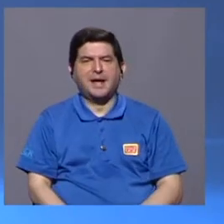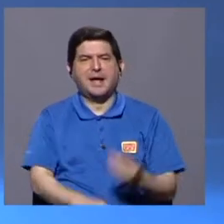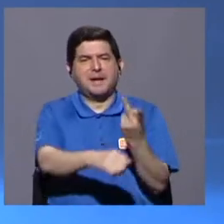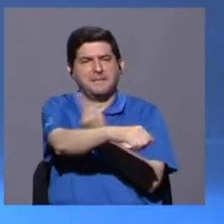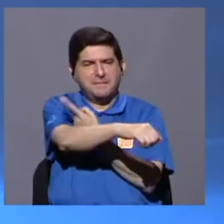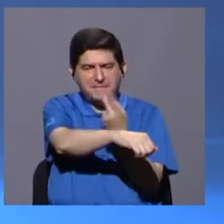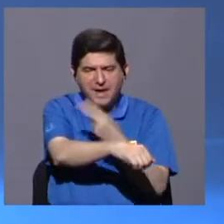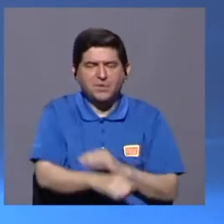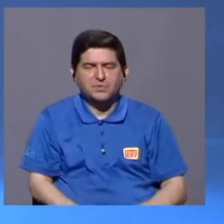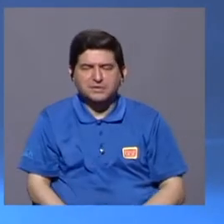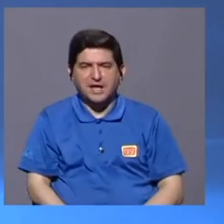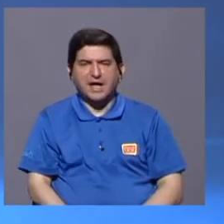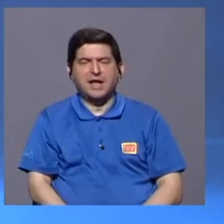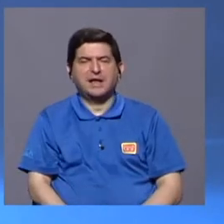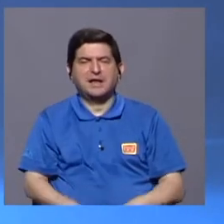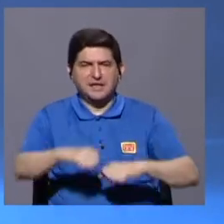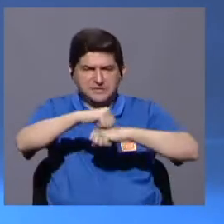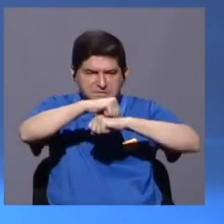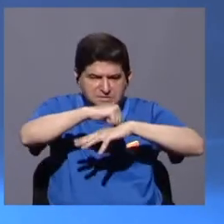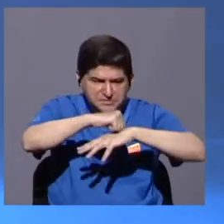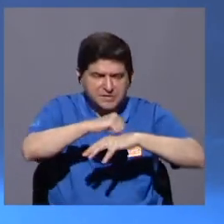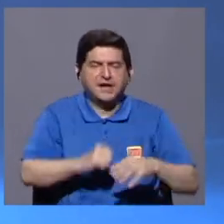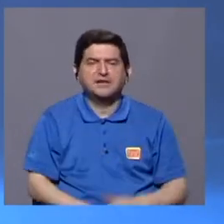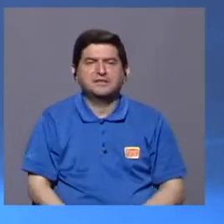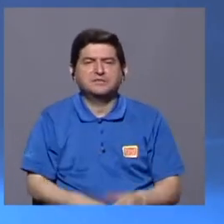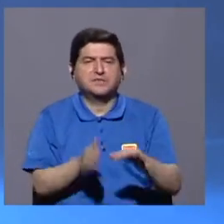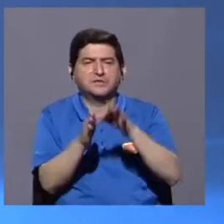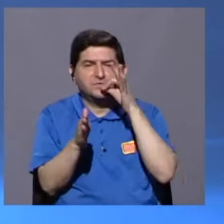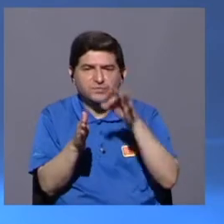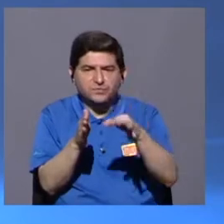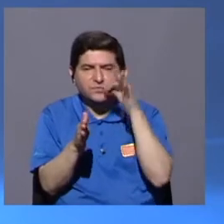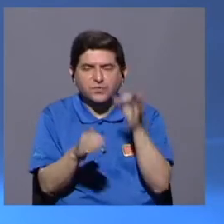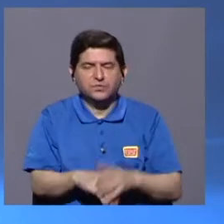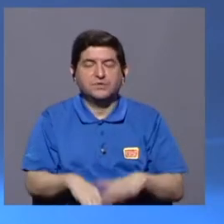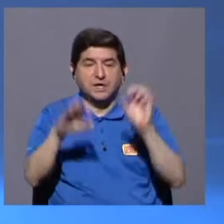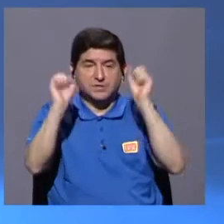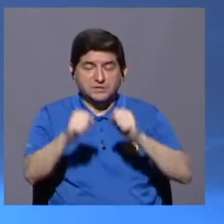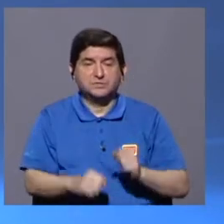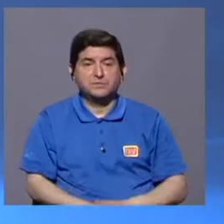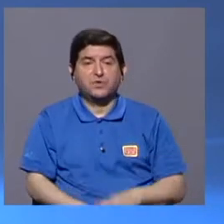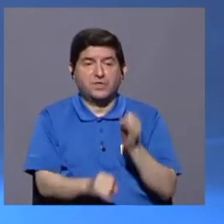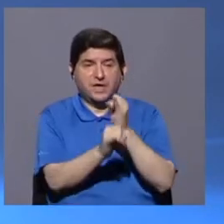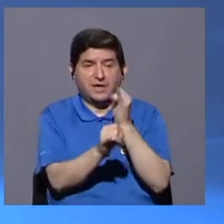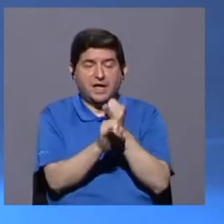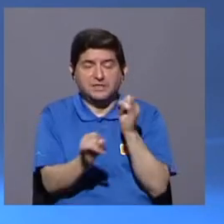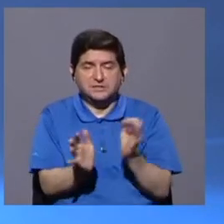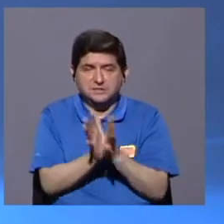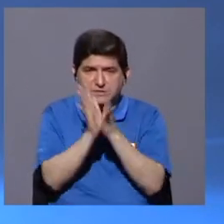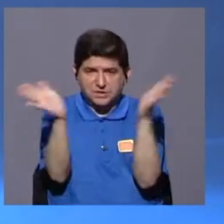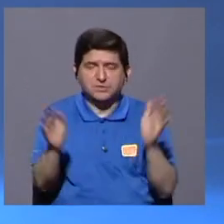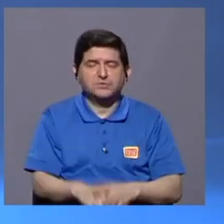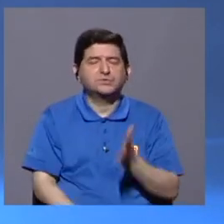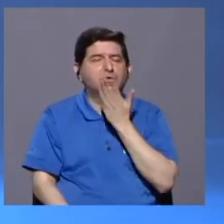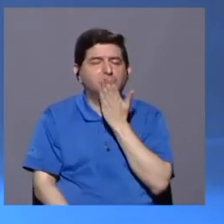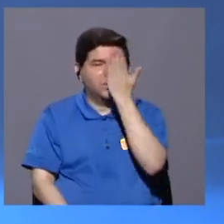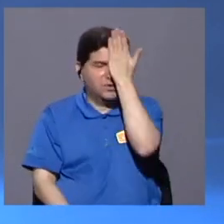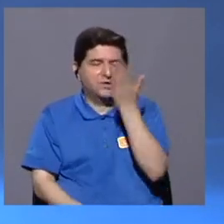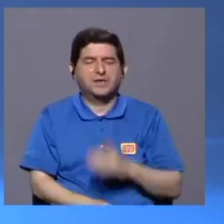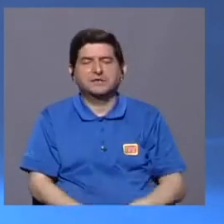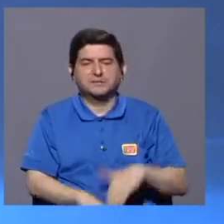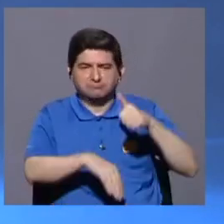verduras, tubérculos, frutas, para abastecer las instituciones públicas en Talamanca